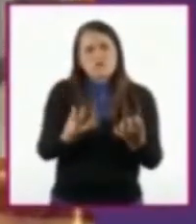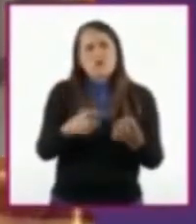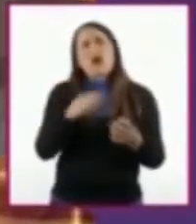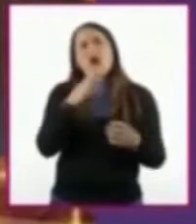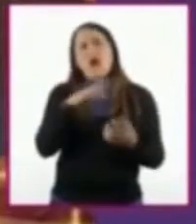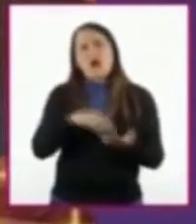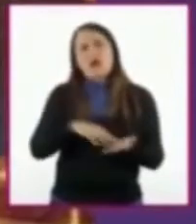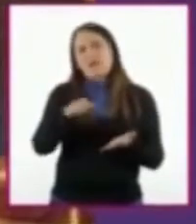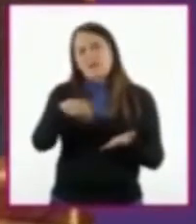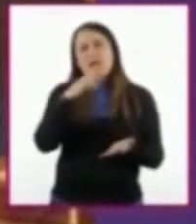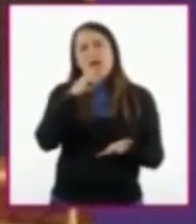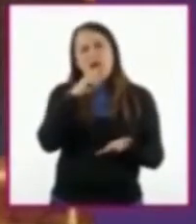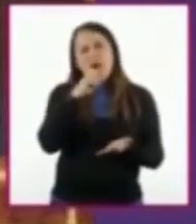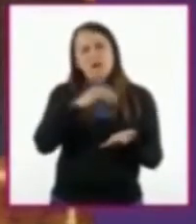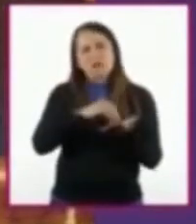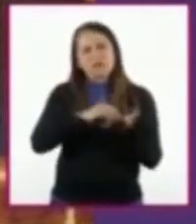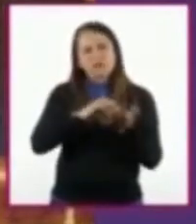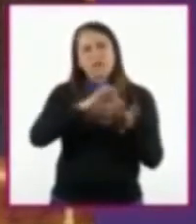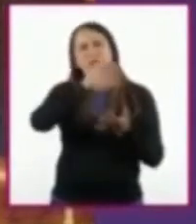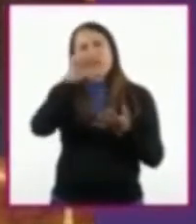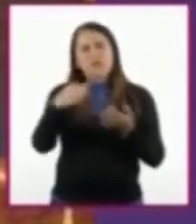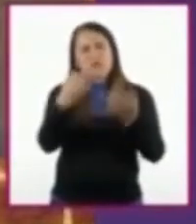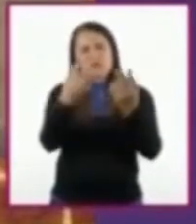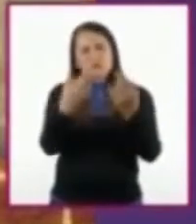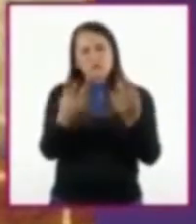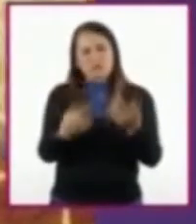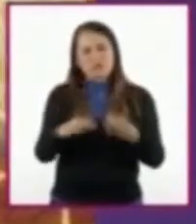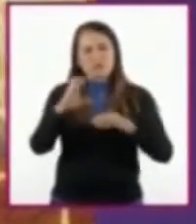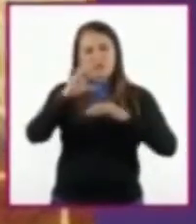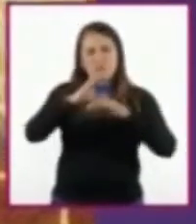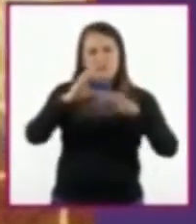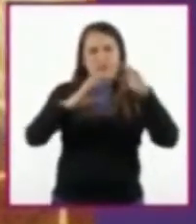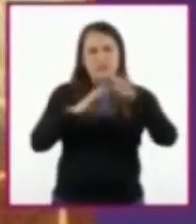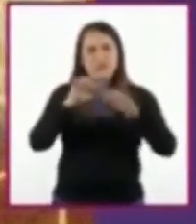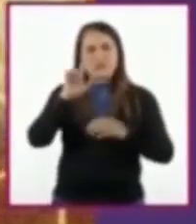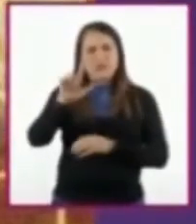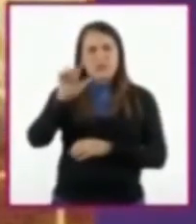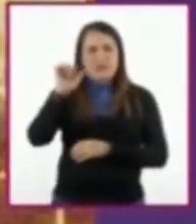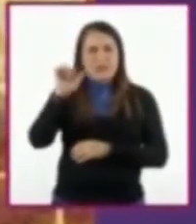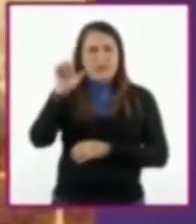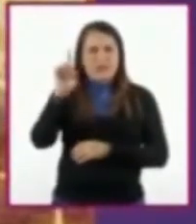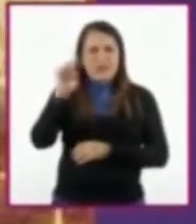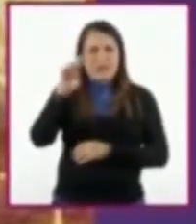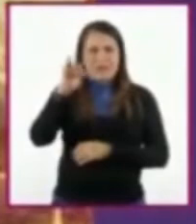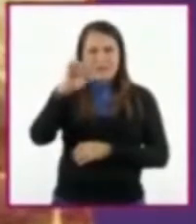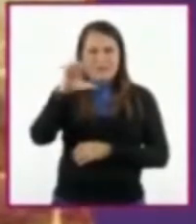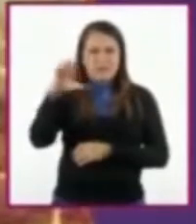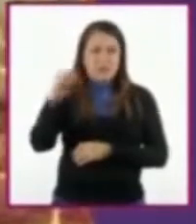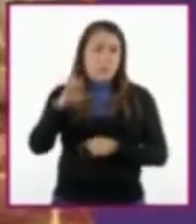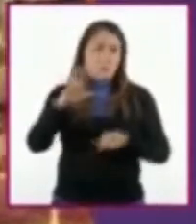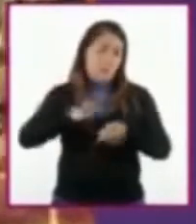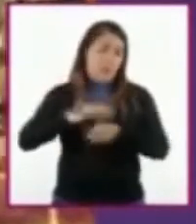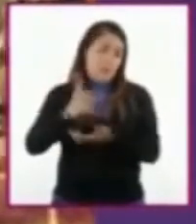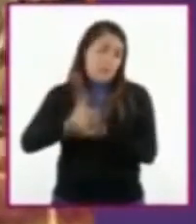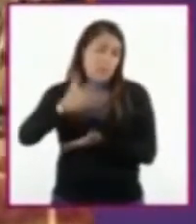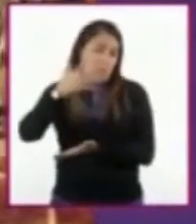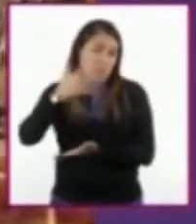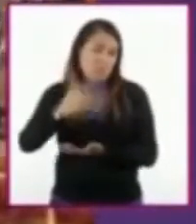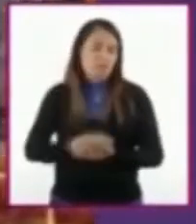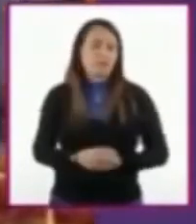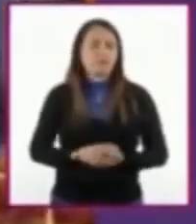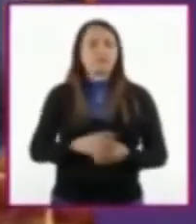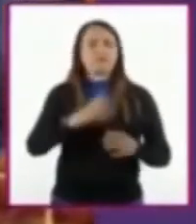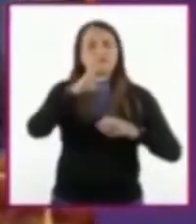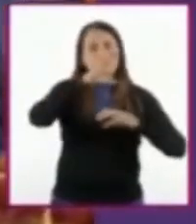afectar. El ladrillo es un material más durable y su costo es mayor a diferencia del adobe. Los bloques